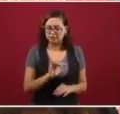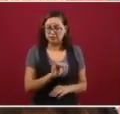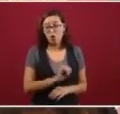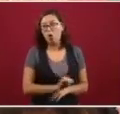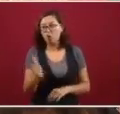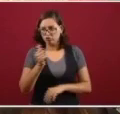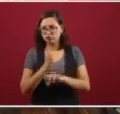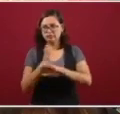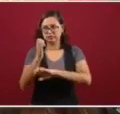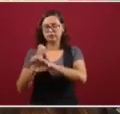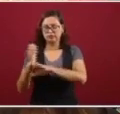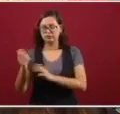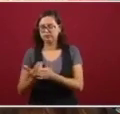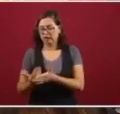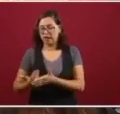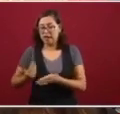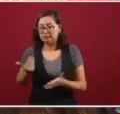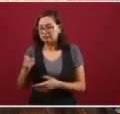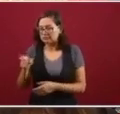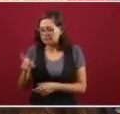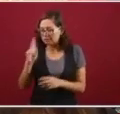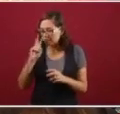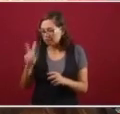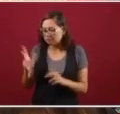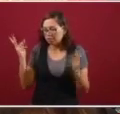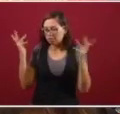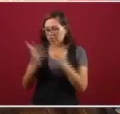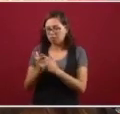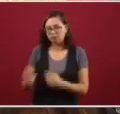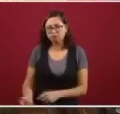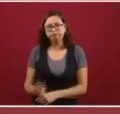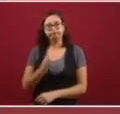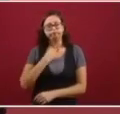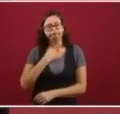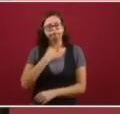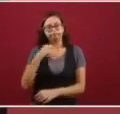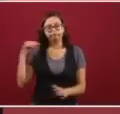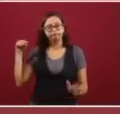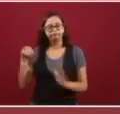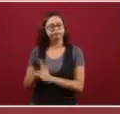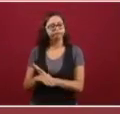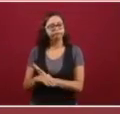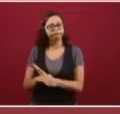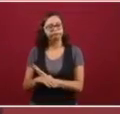que su situación económica, financiera, no es